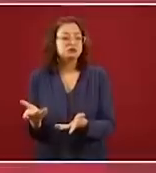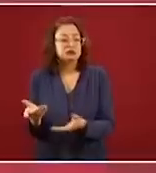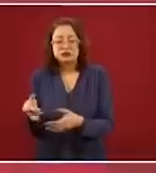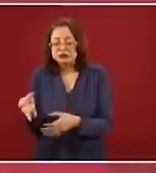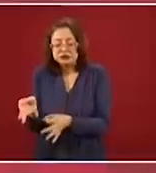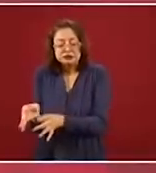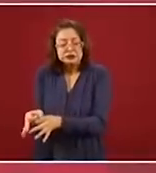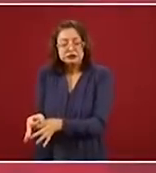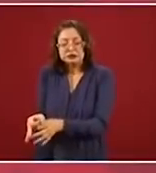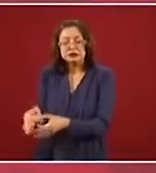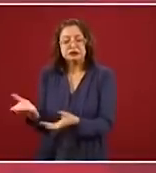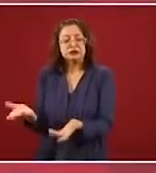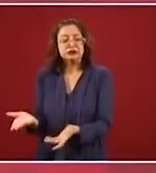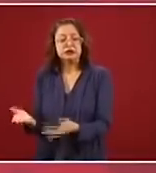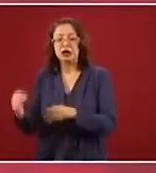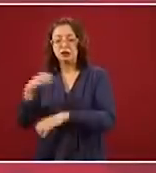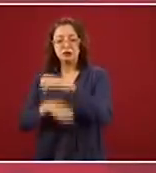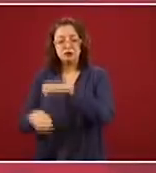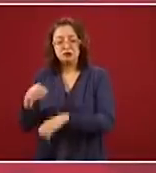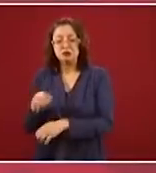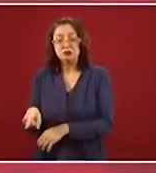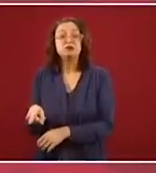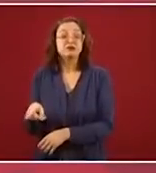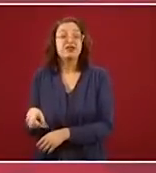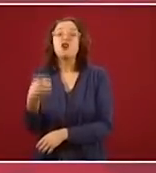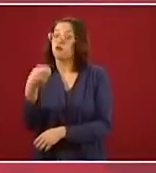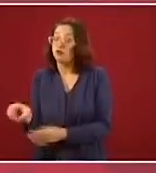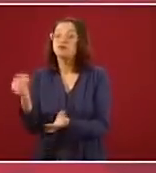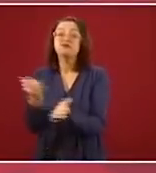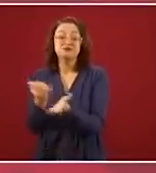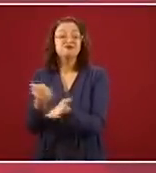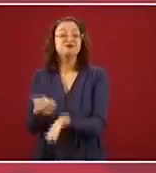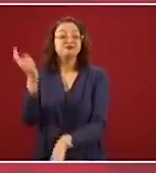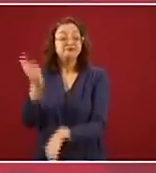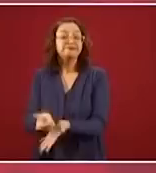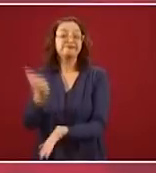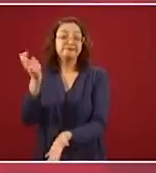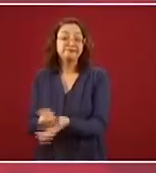microempresa, que tiene que estar pagando impuestos.